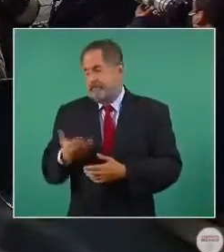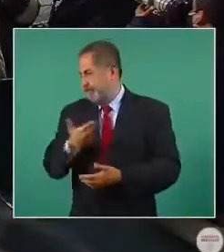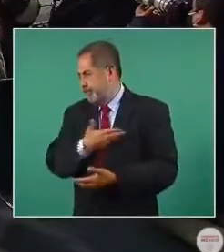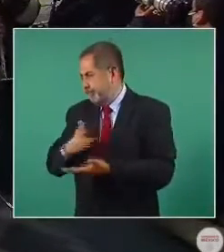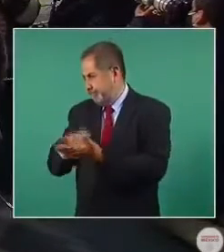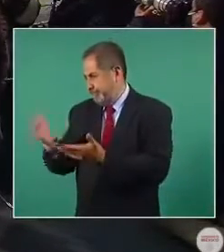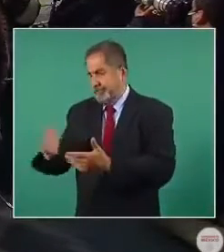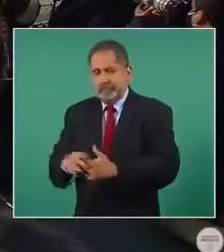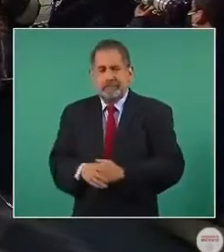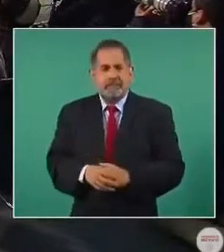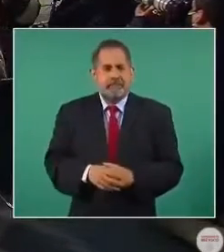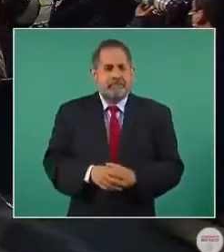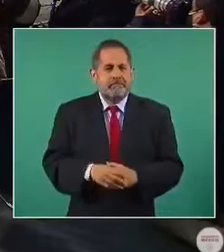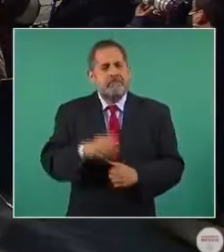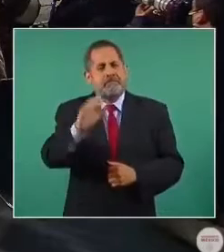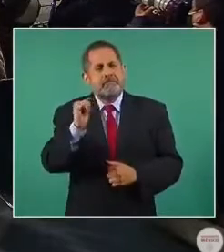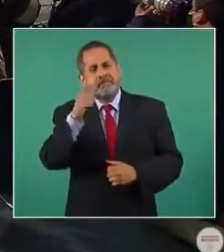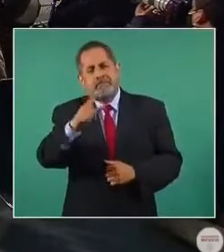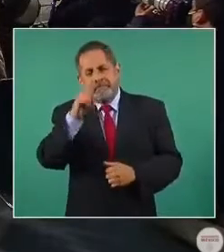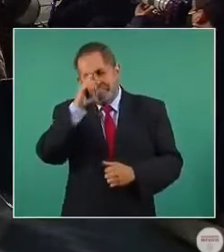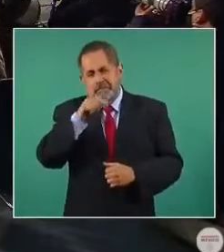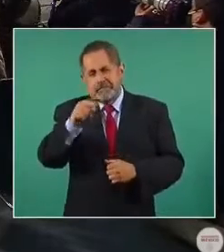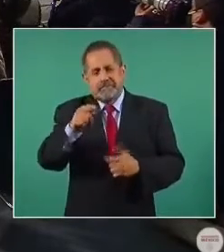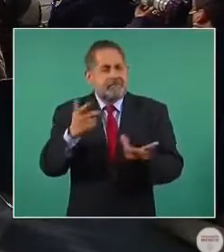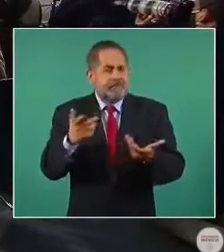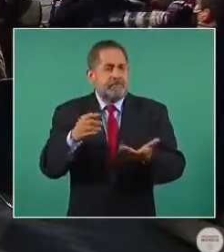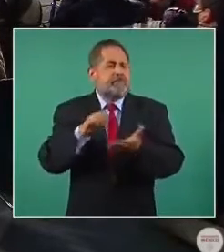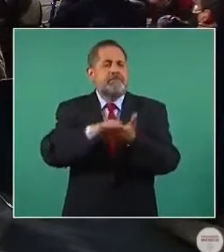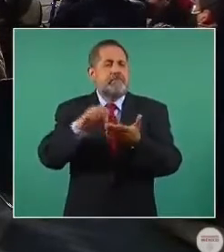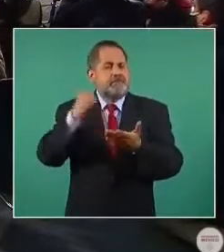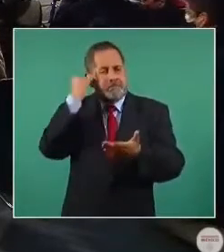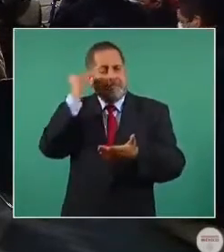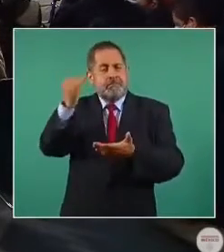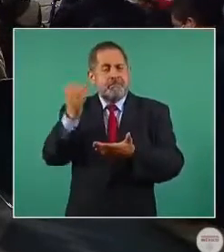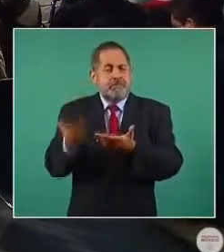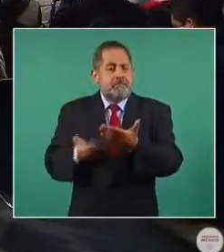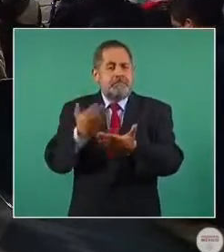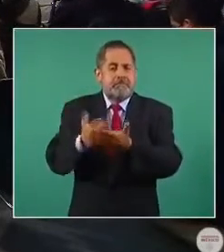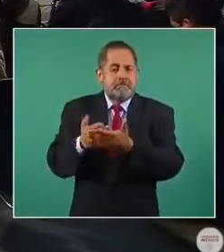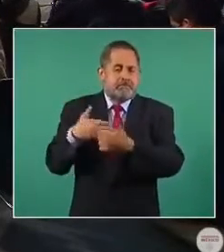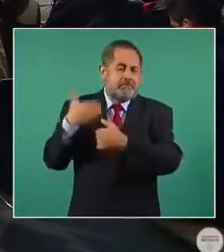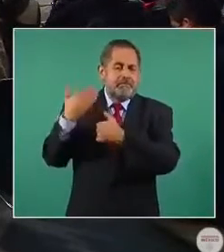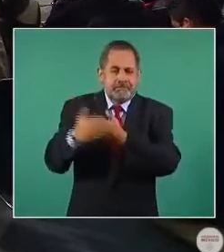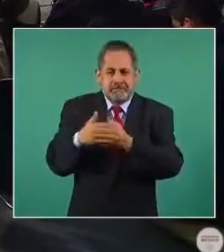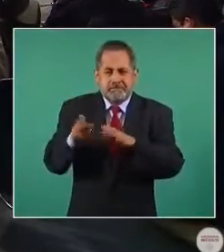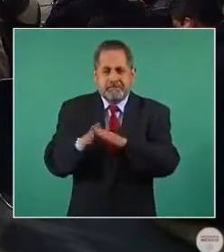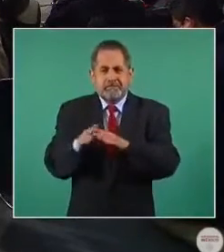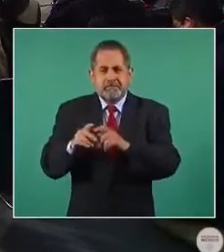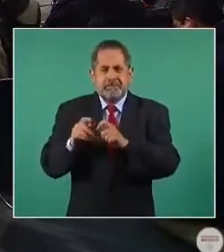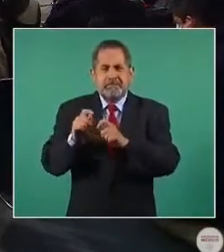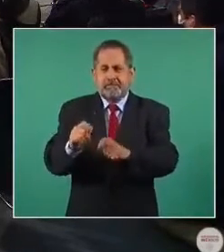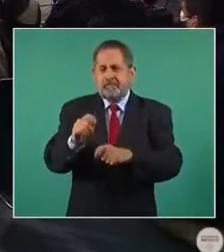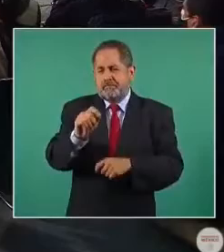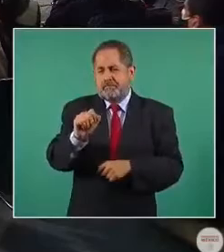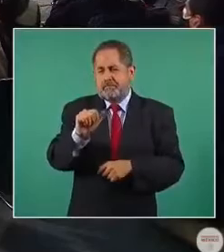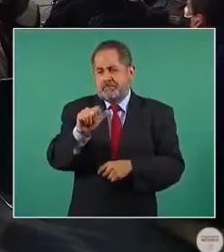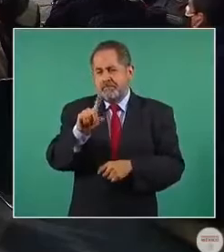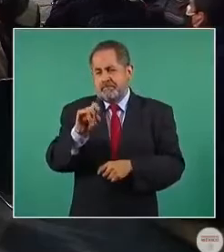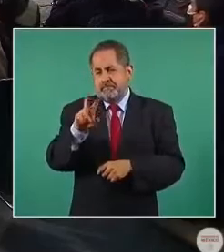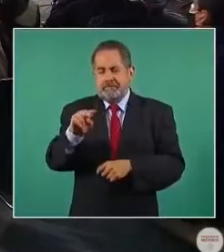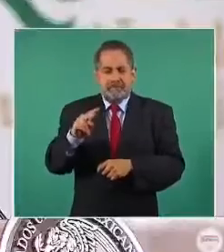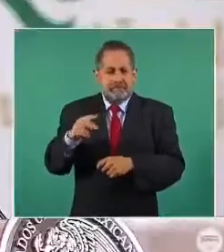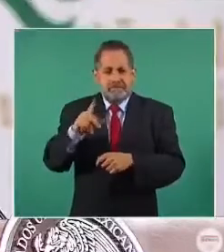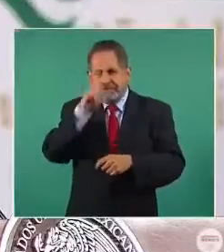presidente. ¿Hay algo que no se haya logrado? De aquí salió la propuesta para impulsar ampliación del cargo de Arturo Saldívar.